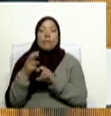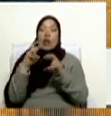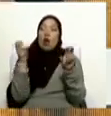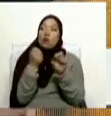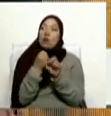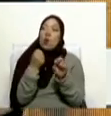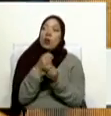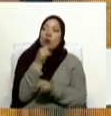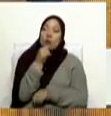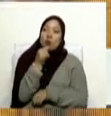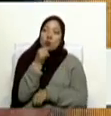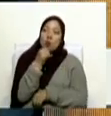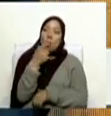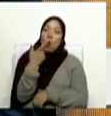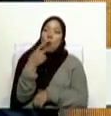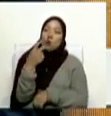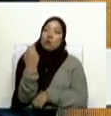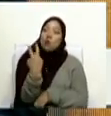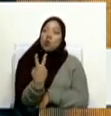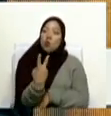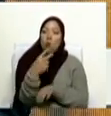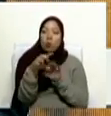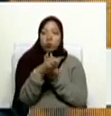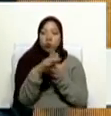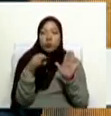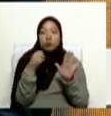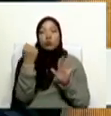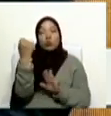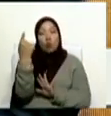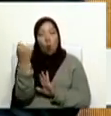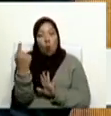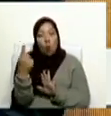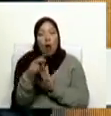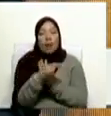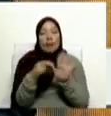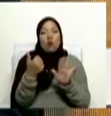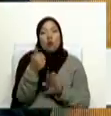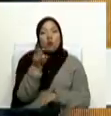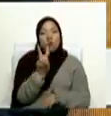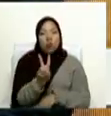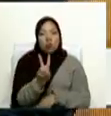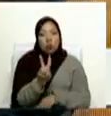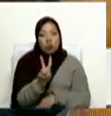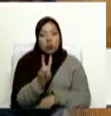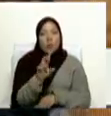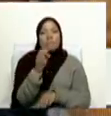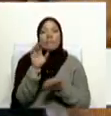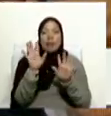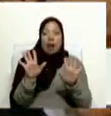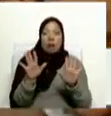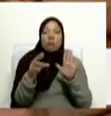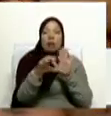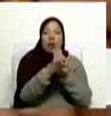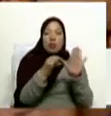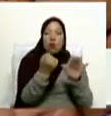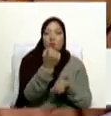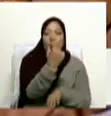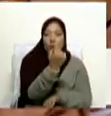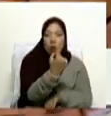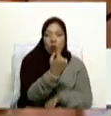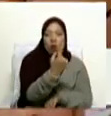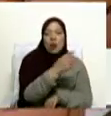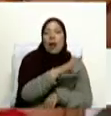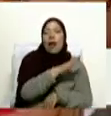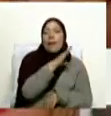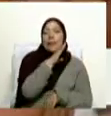capitulación yo les voy a leer dos artículos el artículo 11 y el artículo 12 artículo 11 que los enfermos y